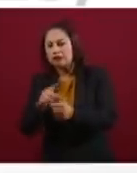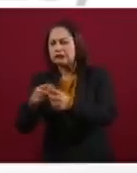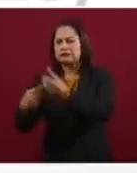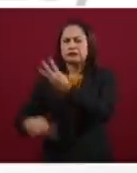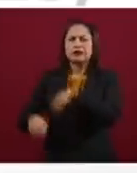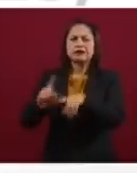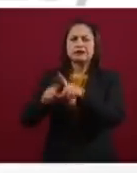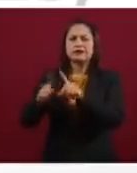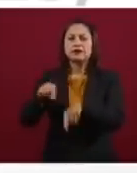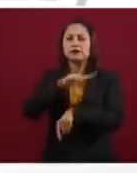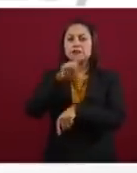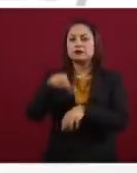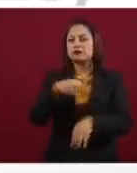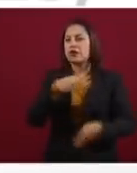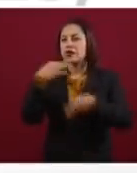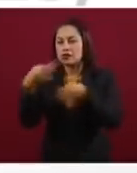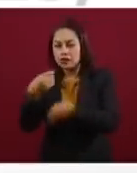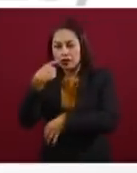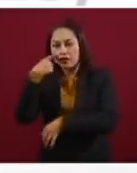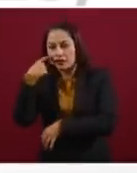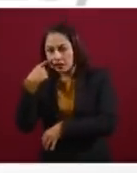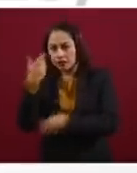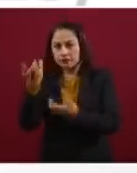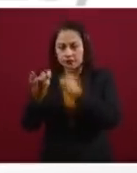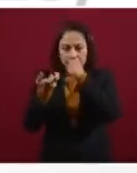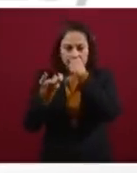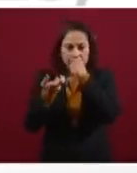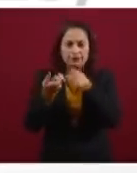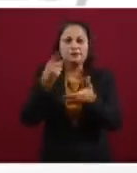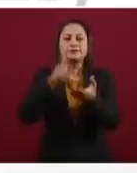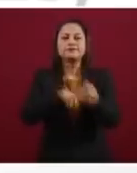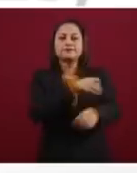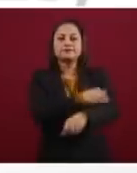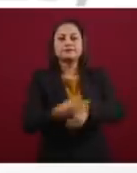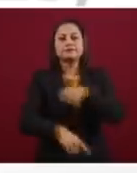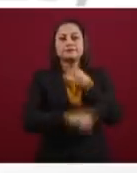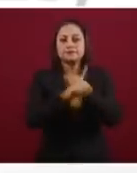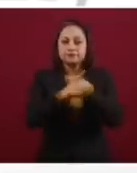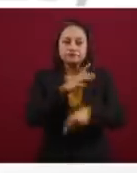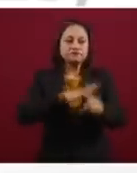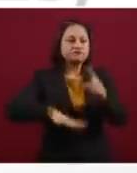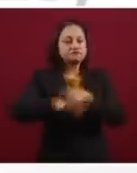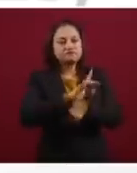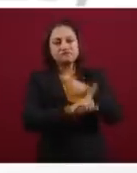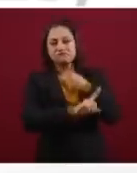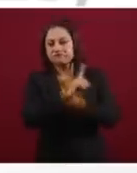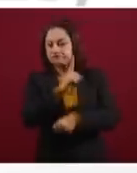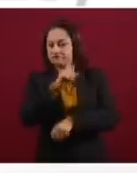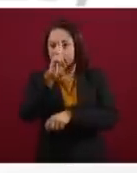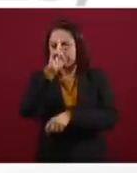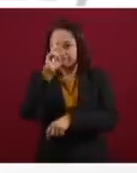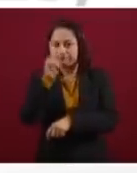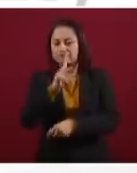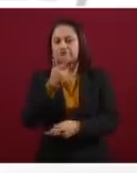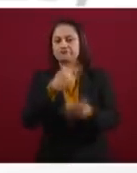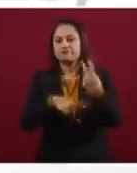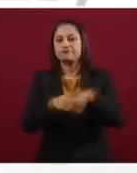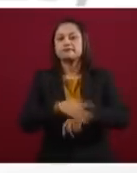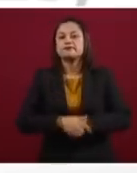y generan un daño social y un daño familiar lo que se busca es no solamente